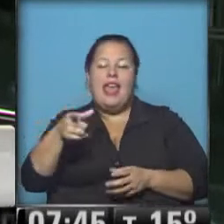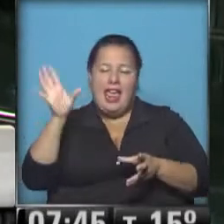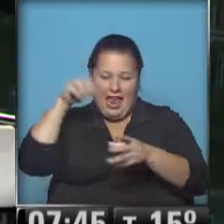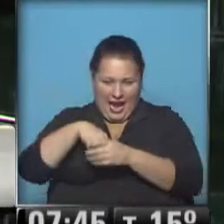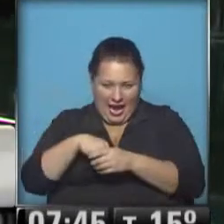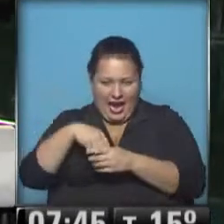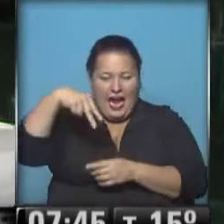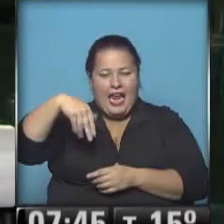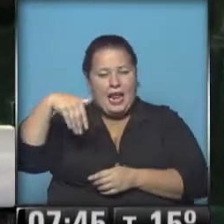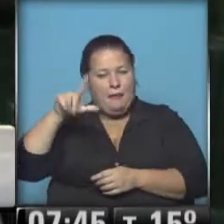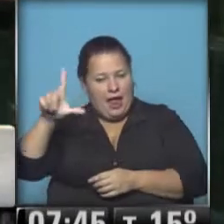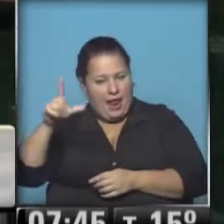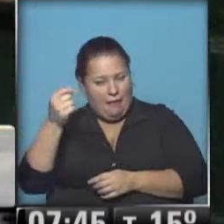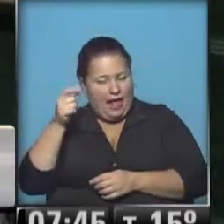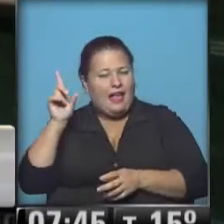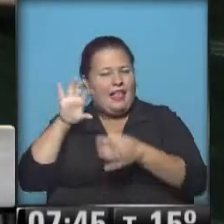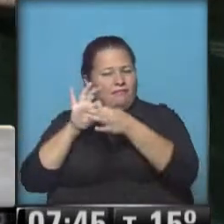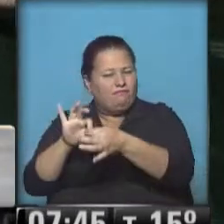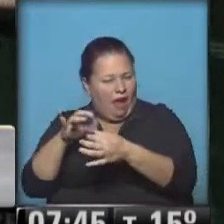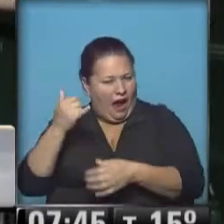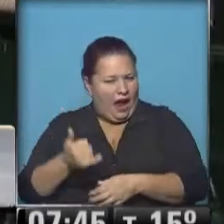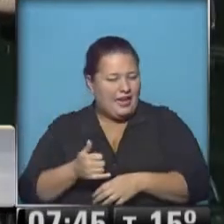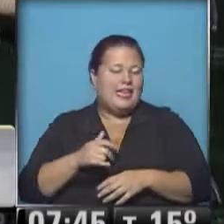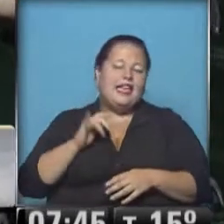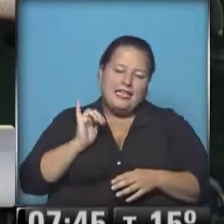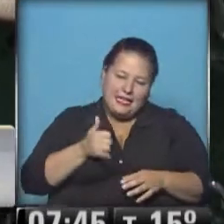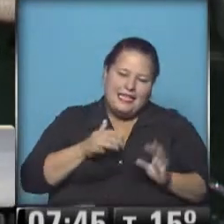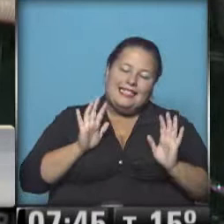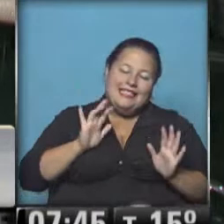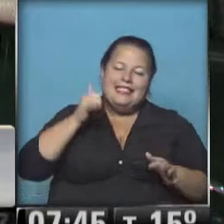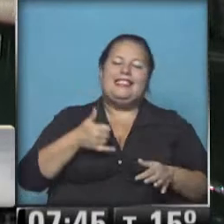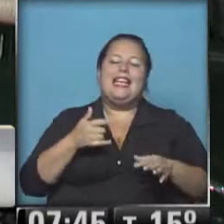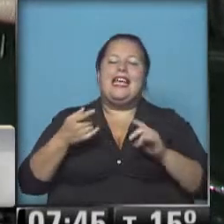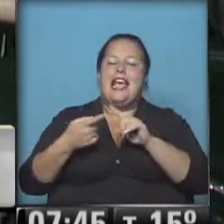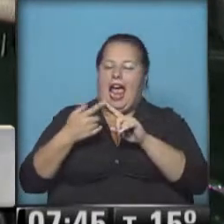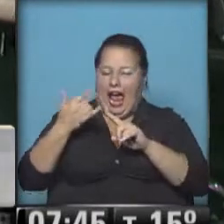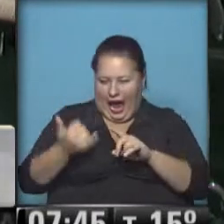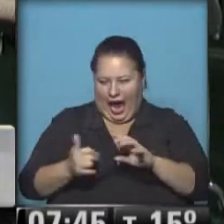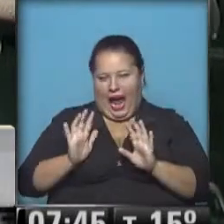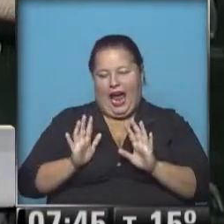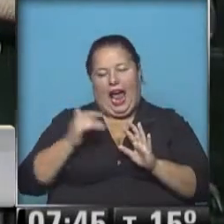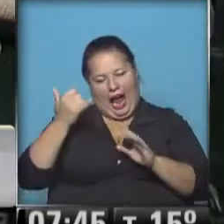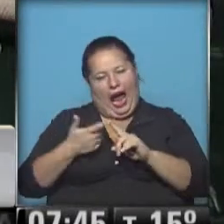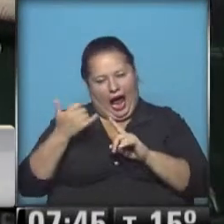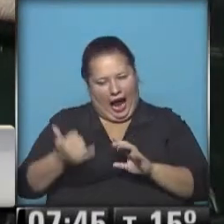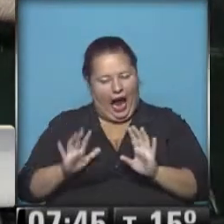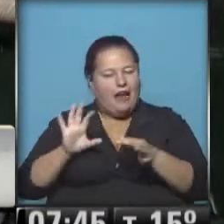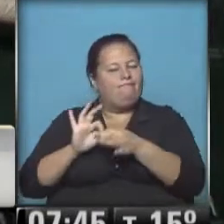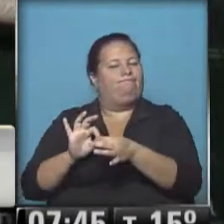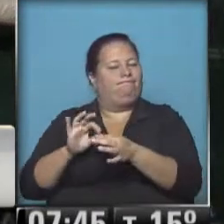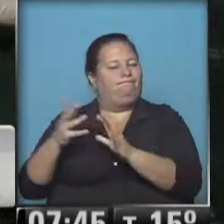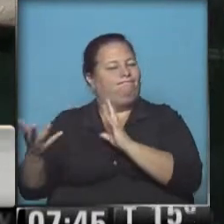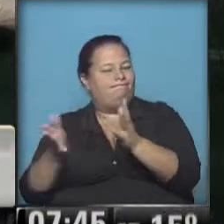nml capital tienen relación en relación en realidad relación tienen hay una relación